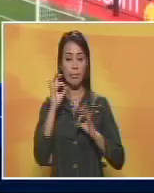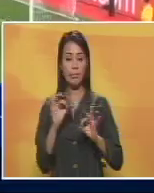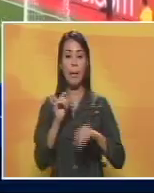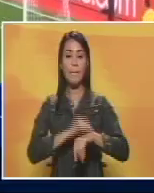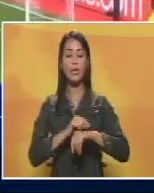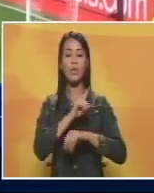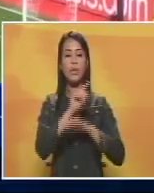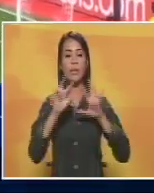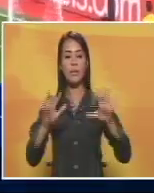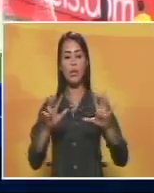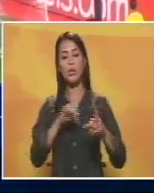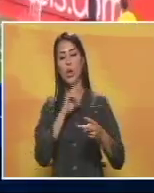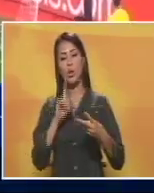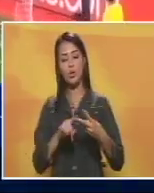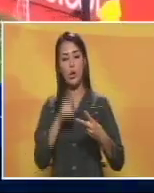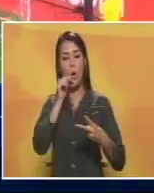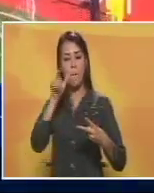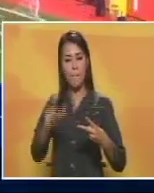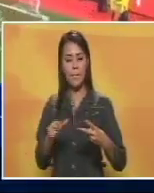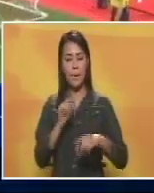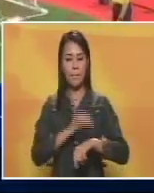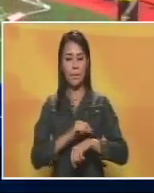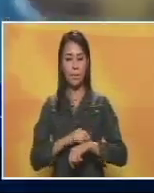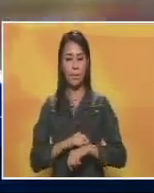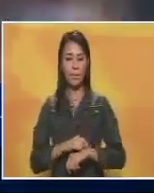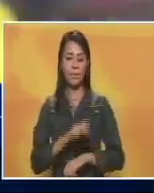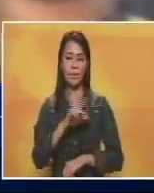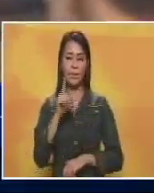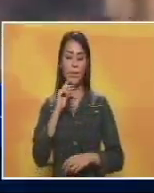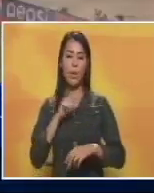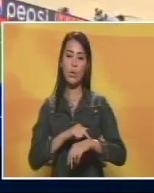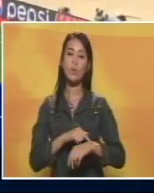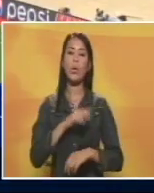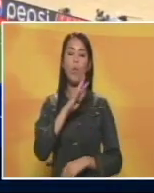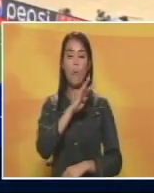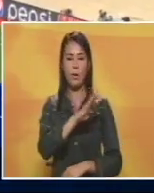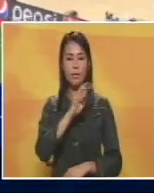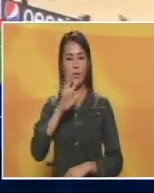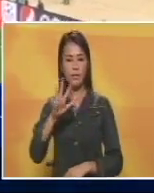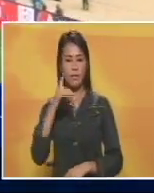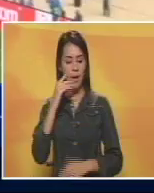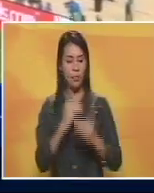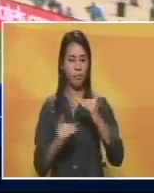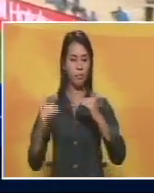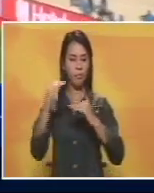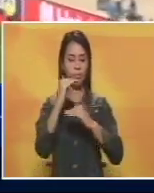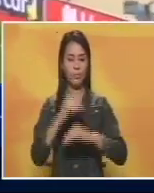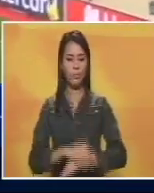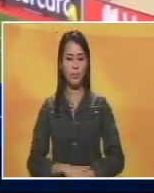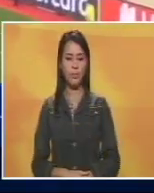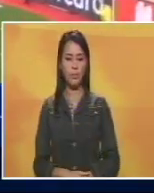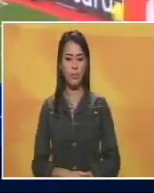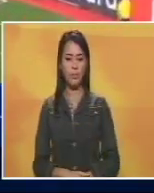minuto 18, mientras que Diego Costa al 31 y José María Jiménez al 45 completaron la remontada colchonera.